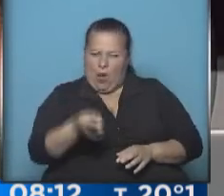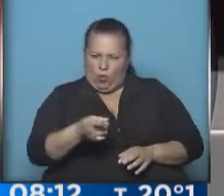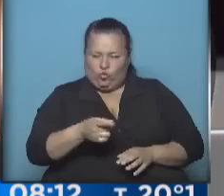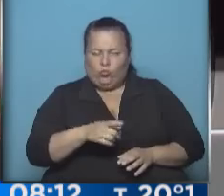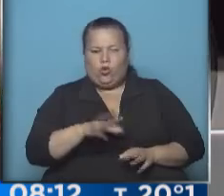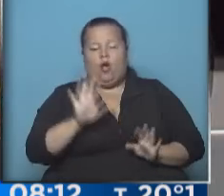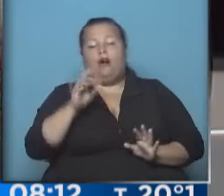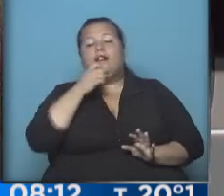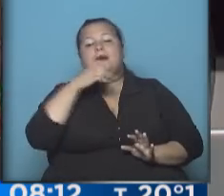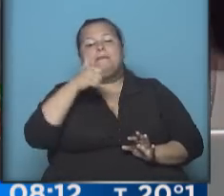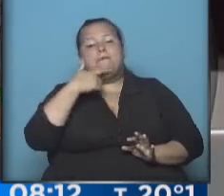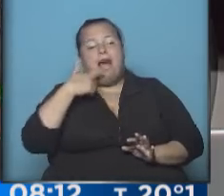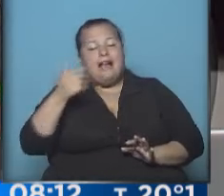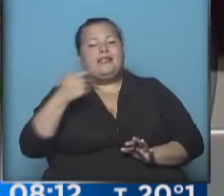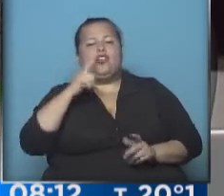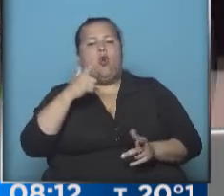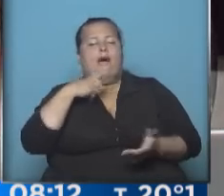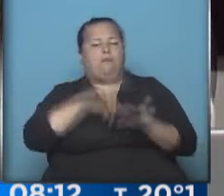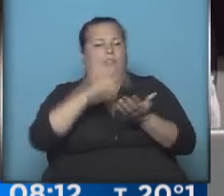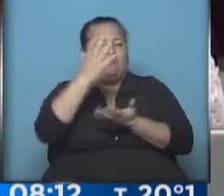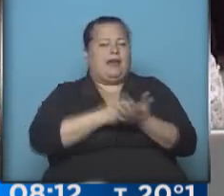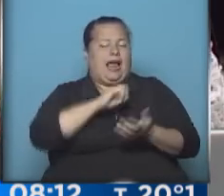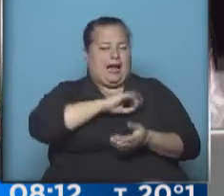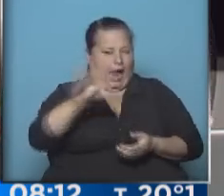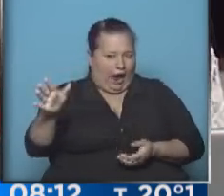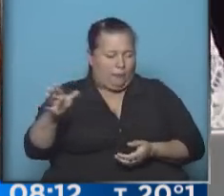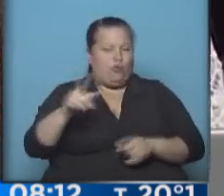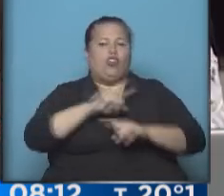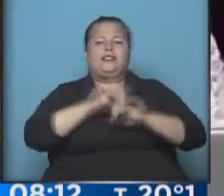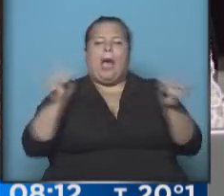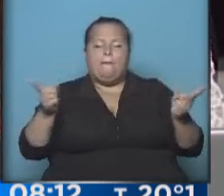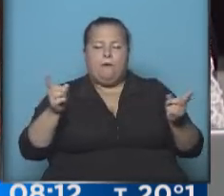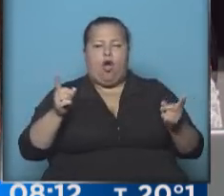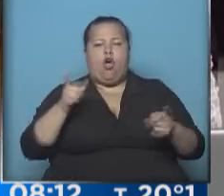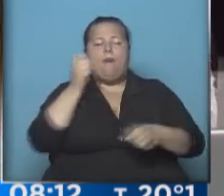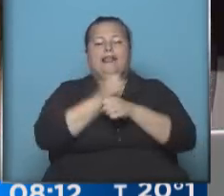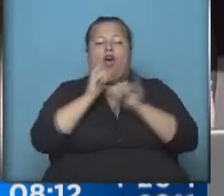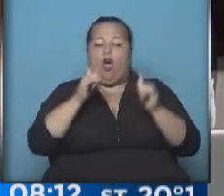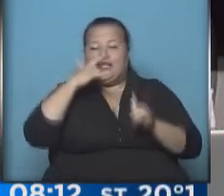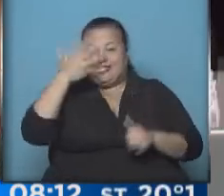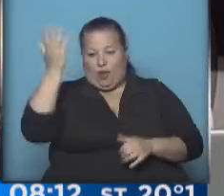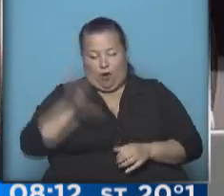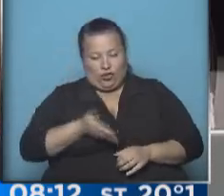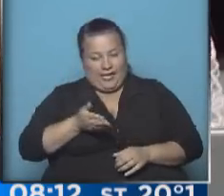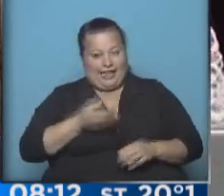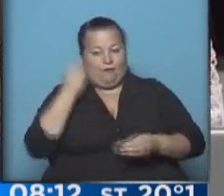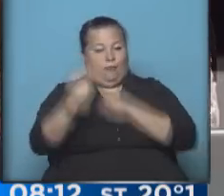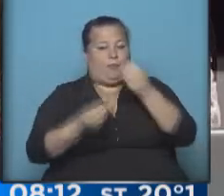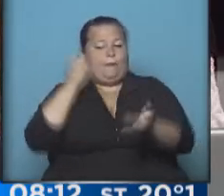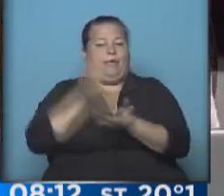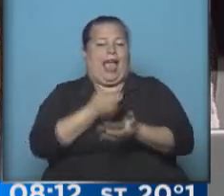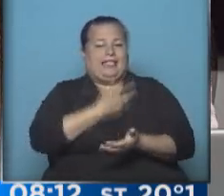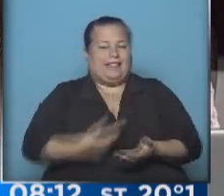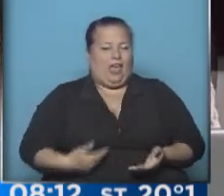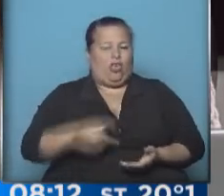habría según Sergio maa retenciones para el campo tampoco para el trabajo joven el 75 por de los nuevos puestos los pagaría el